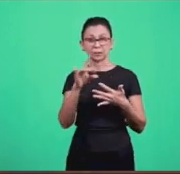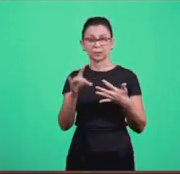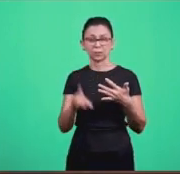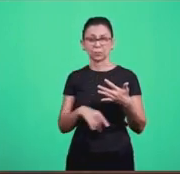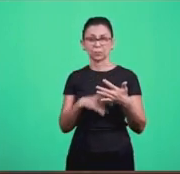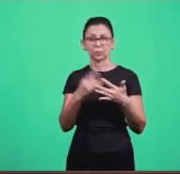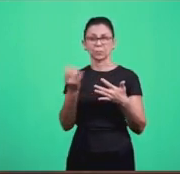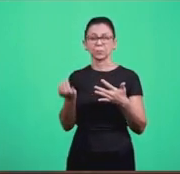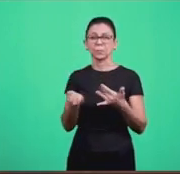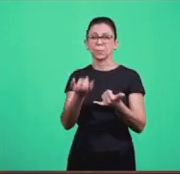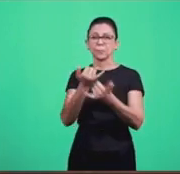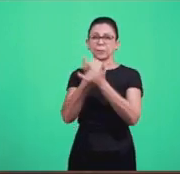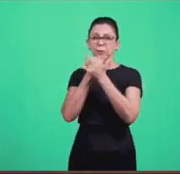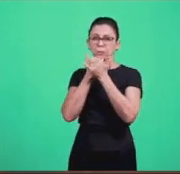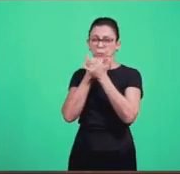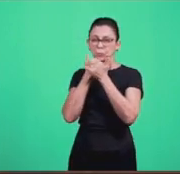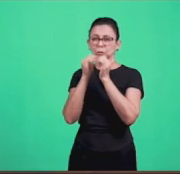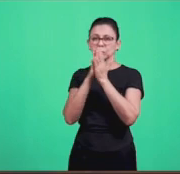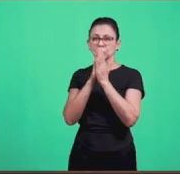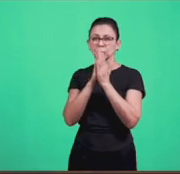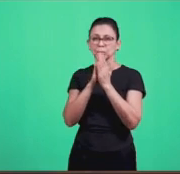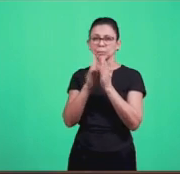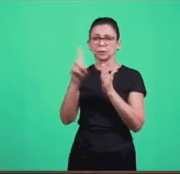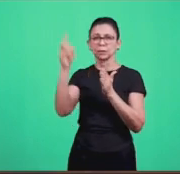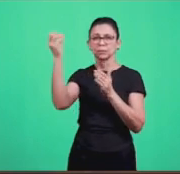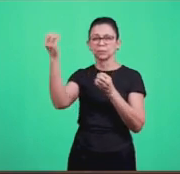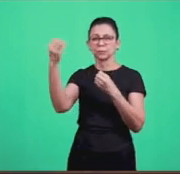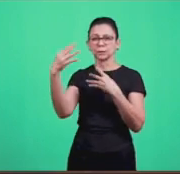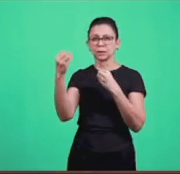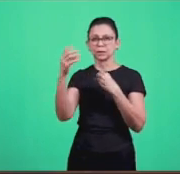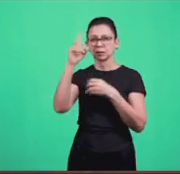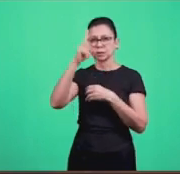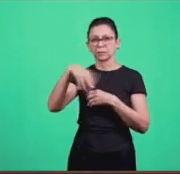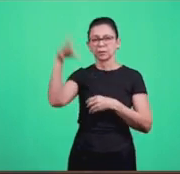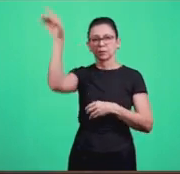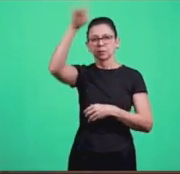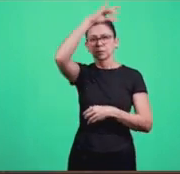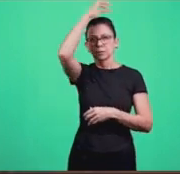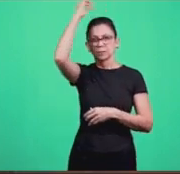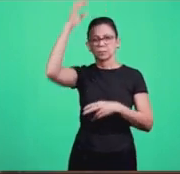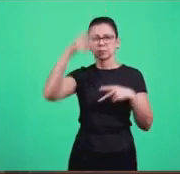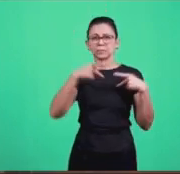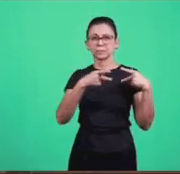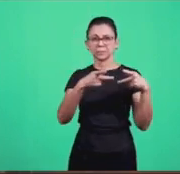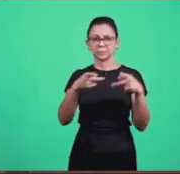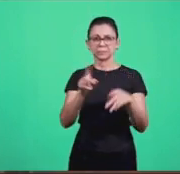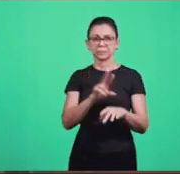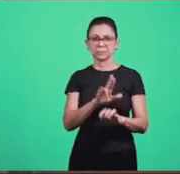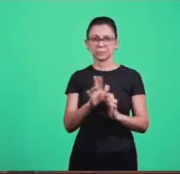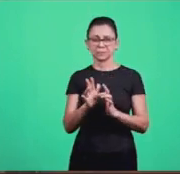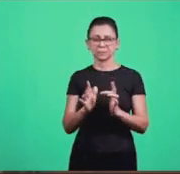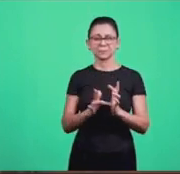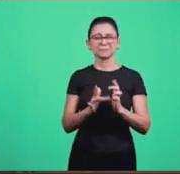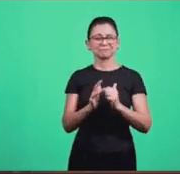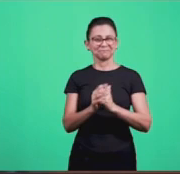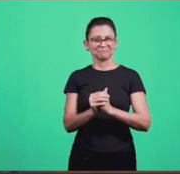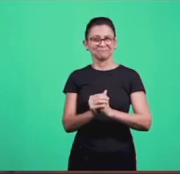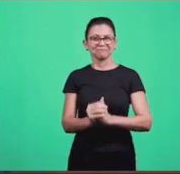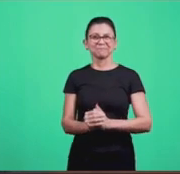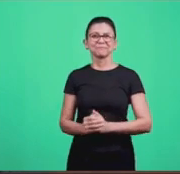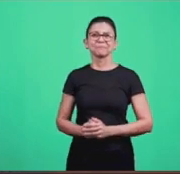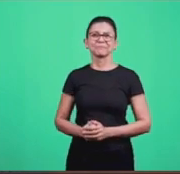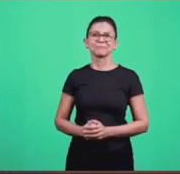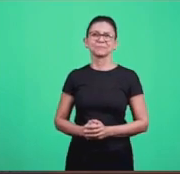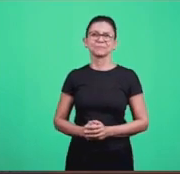perdones nuestras fallas, nuestros pecados. Enséñanos, Señor, tu palabra. Envía tu Espíritu Santo a que nos visite. En el